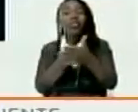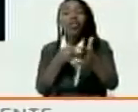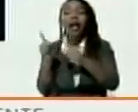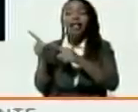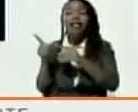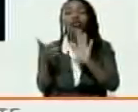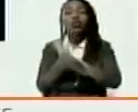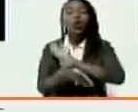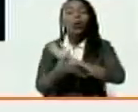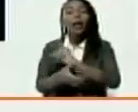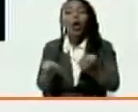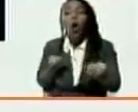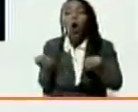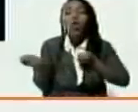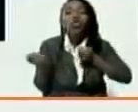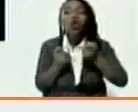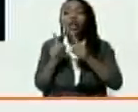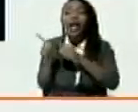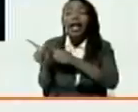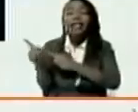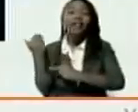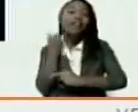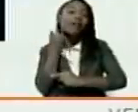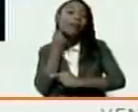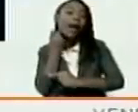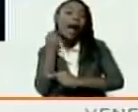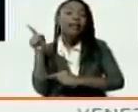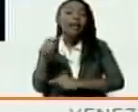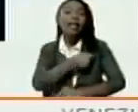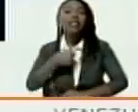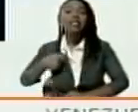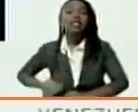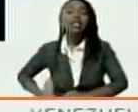el control de esta pandemia en la China,